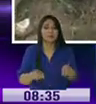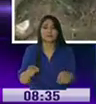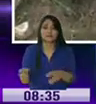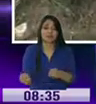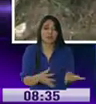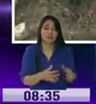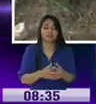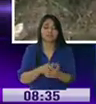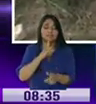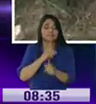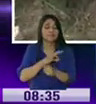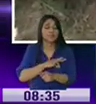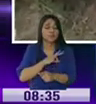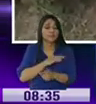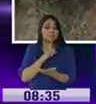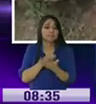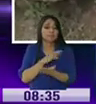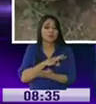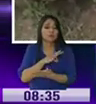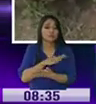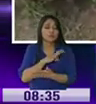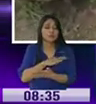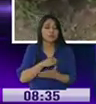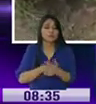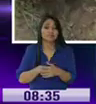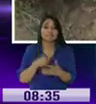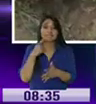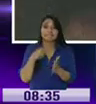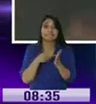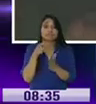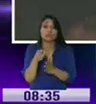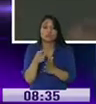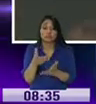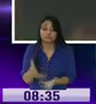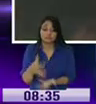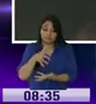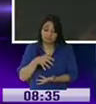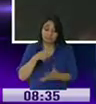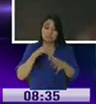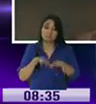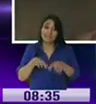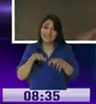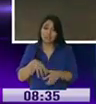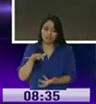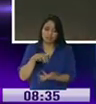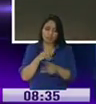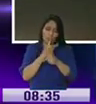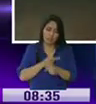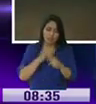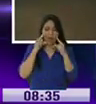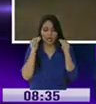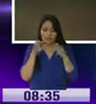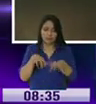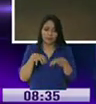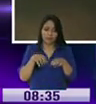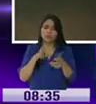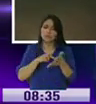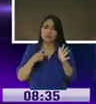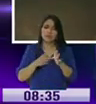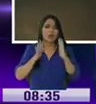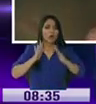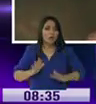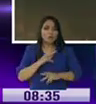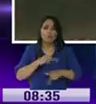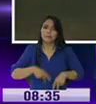Conciencia, mi querida Berito, conciencia, vecinos. Si usted se mete a tener un peludito, un gato, un perro, es un compromiso de vida el